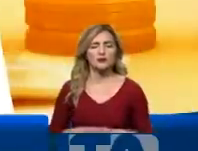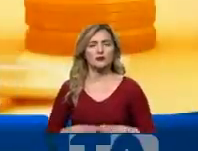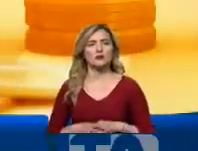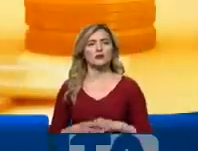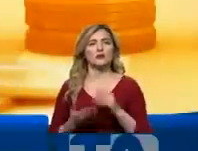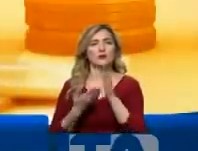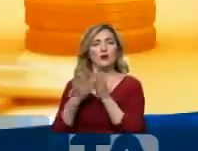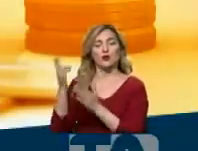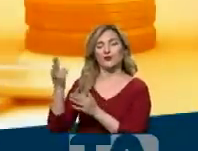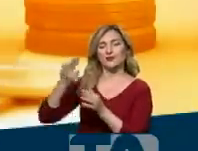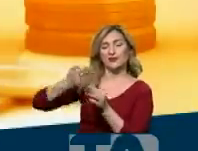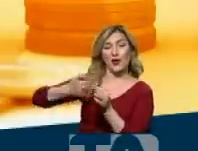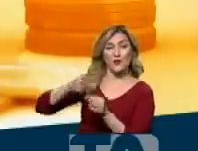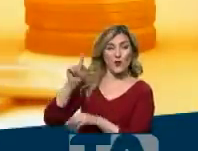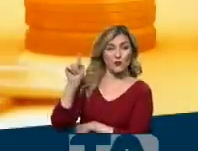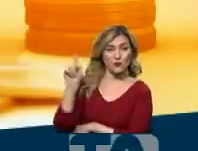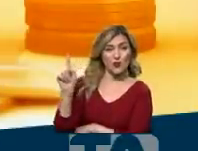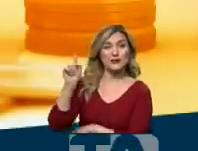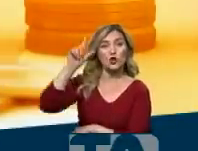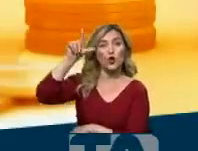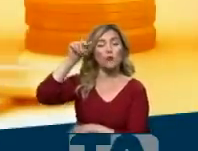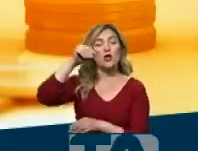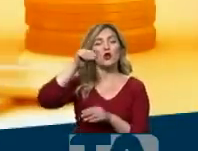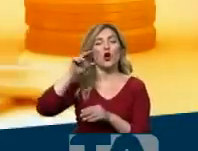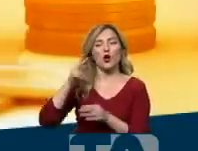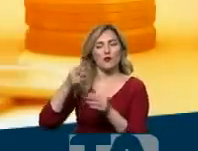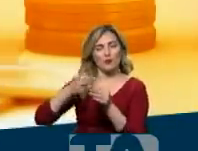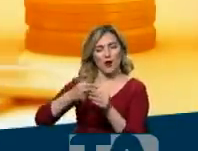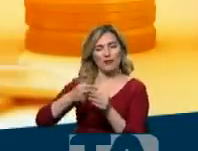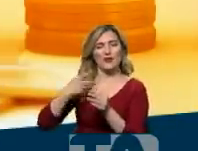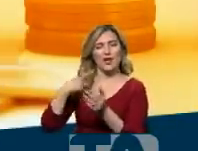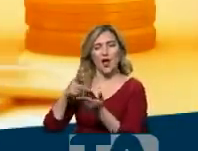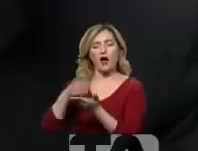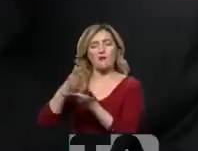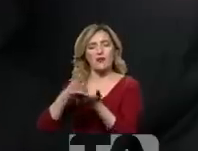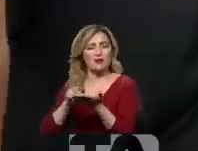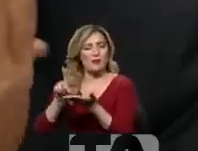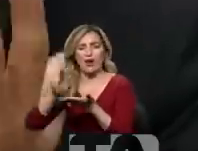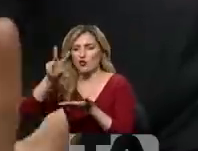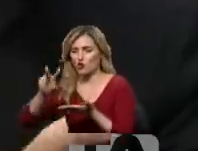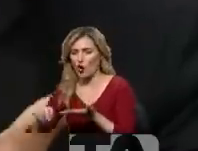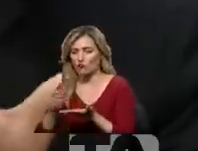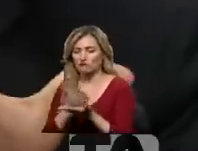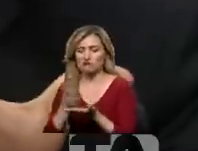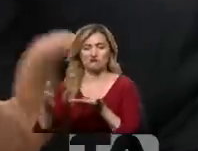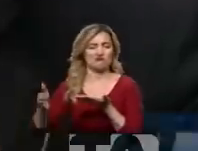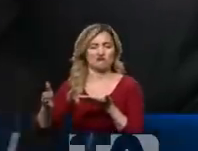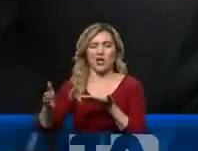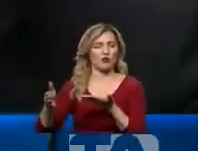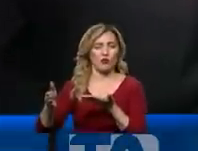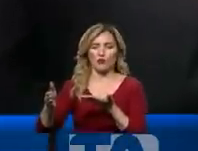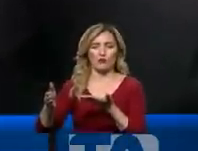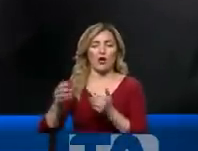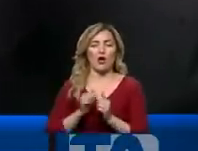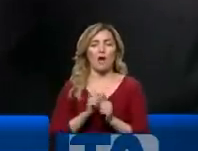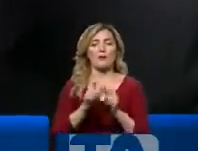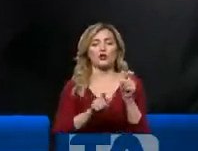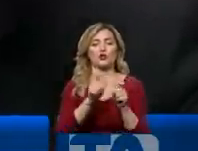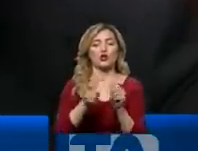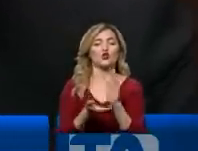los combustibles, el gobierno ahorrará 1.546 millones de dólares. ¿Cuánto es el efecto total de la